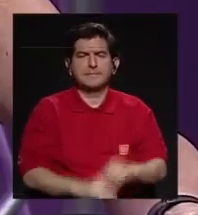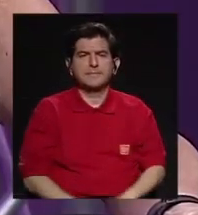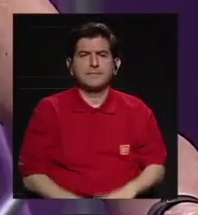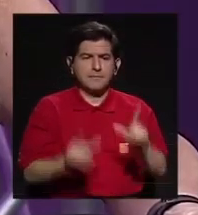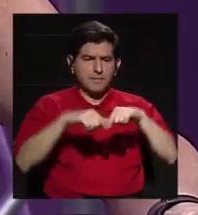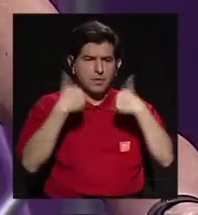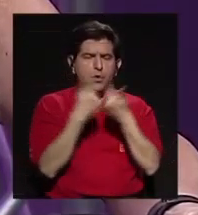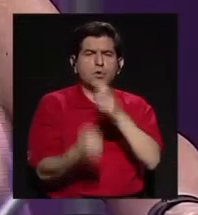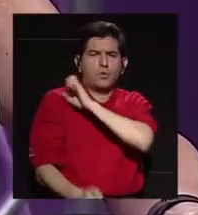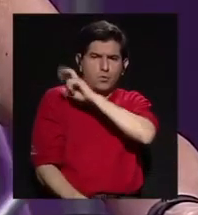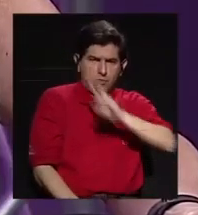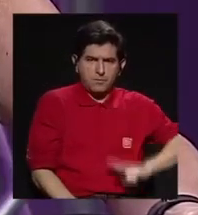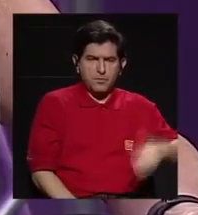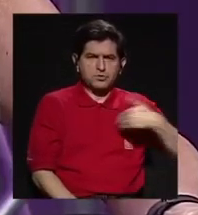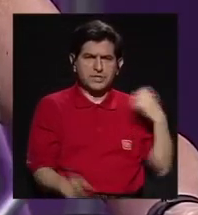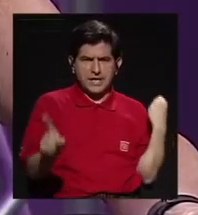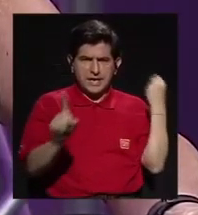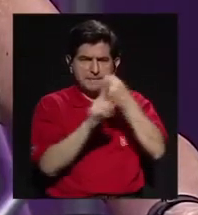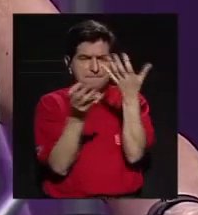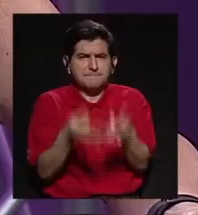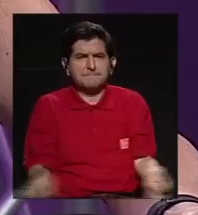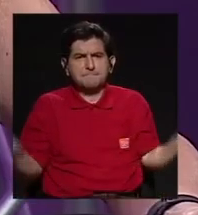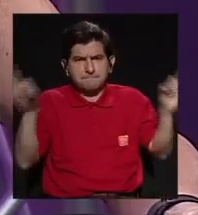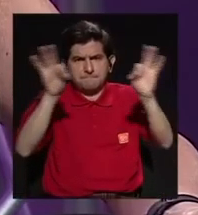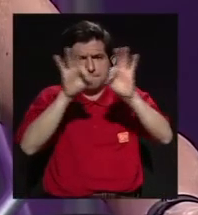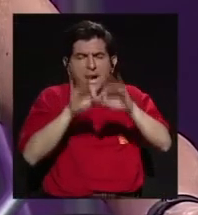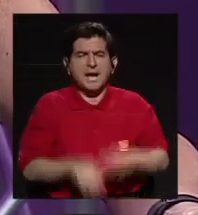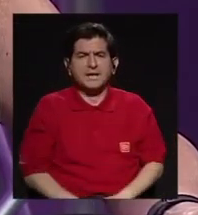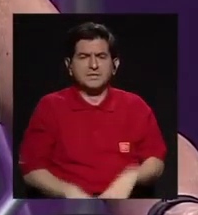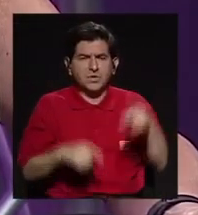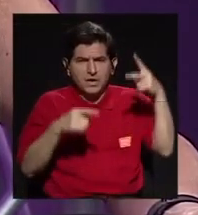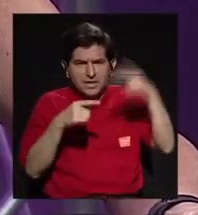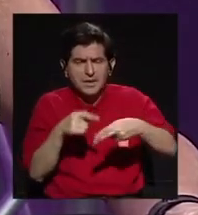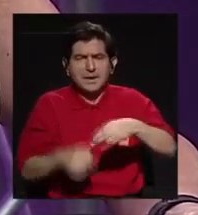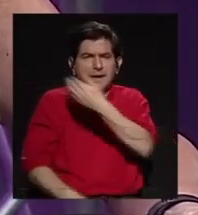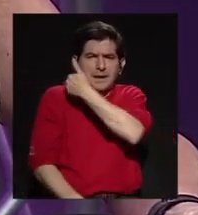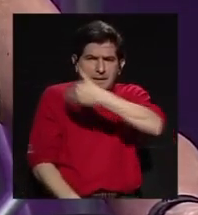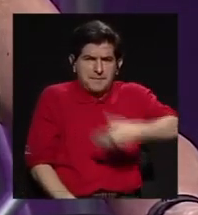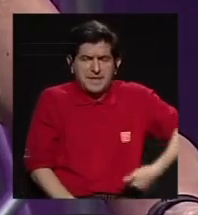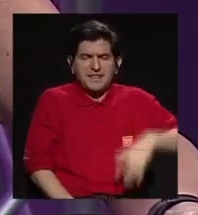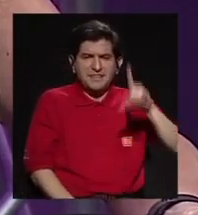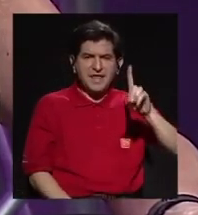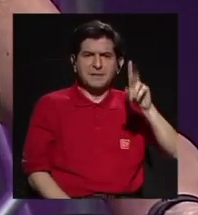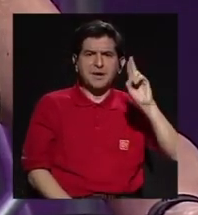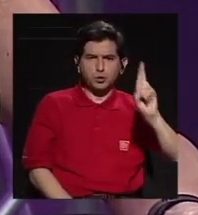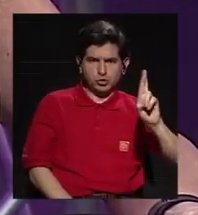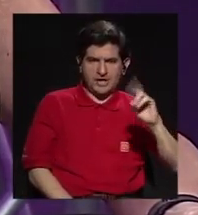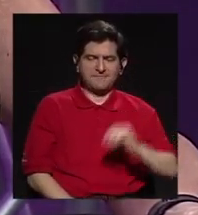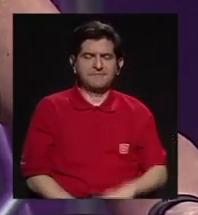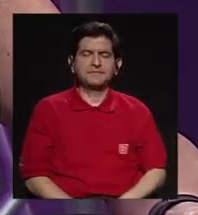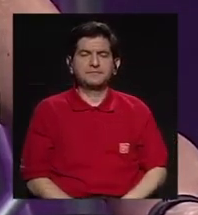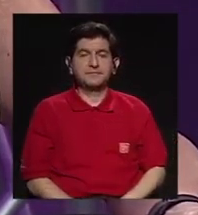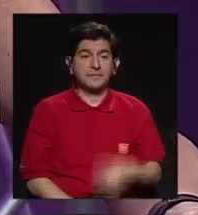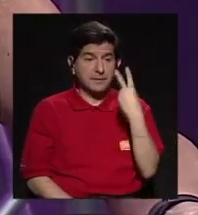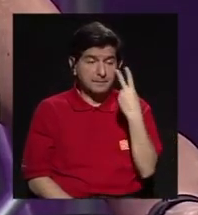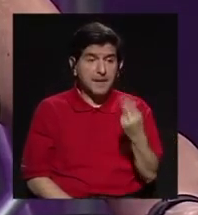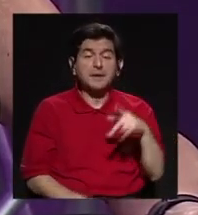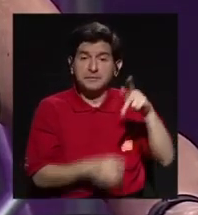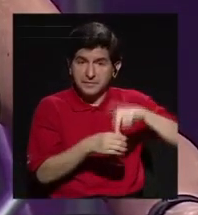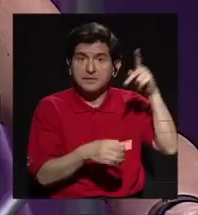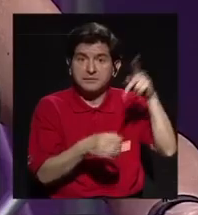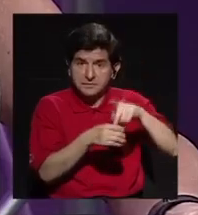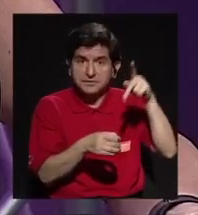los grupos evangélicos tuvieron un impacto muy importante en la destitución de la presidenta Dilma Rousseff. Los vimos actuando